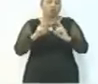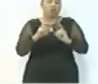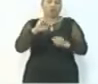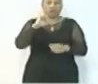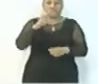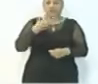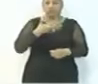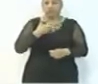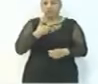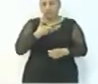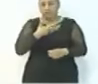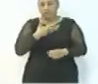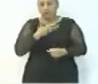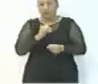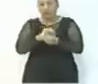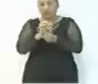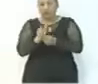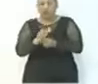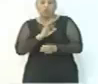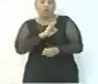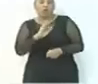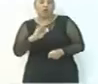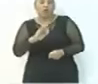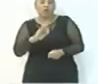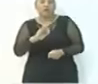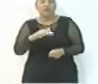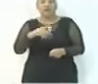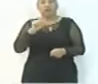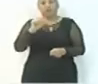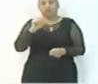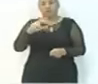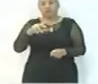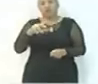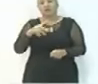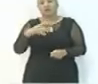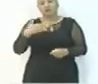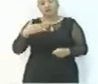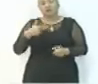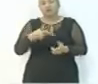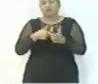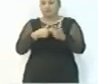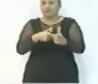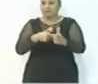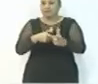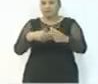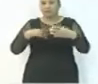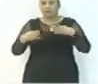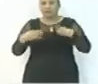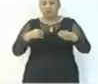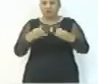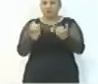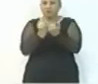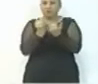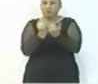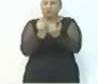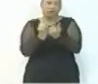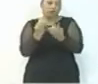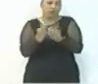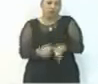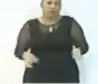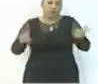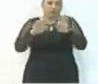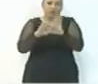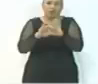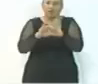pueden dar la lactancia, sin embargo, hay ciertas recomendaciones que es importante que sigan. Las recomendaciones son básicamente